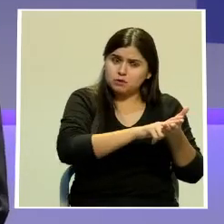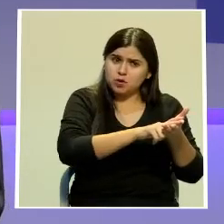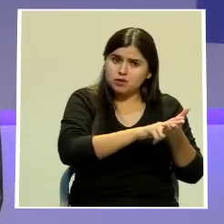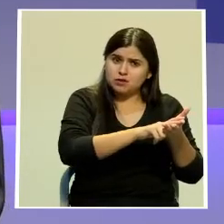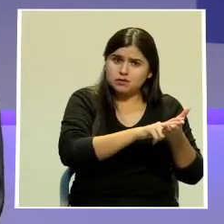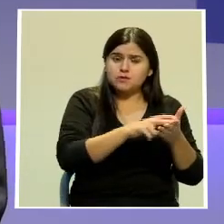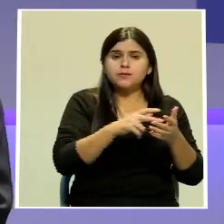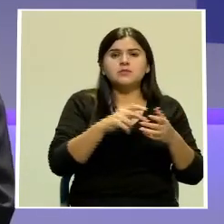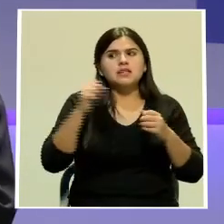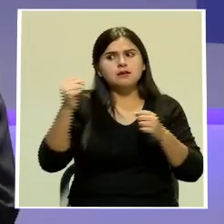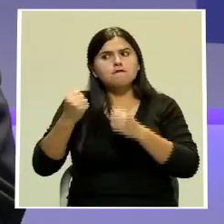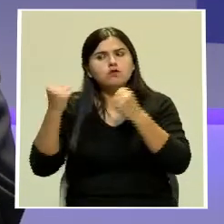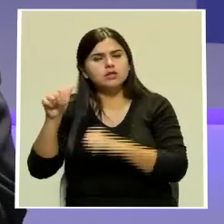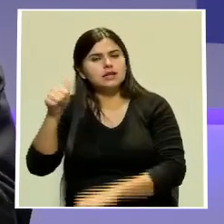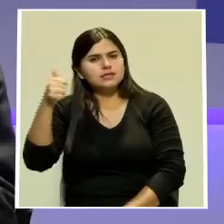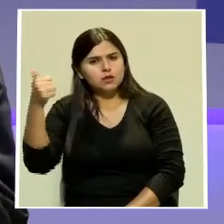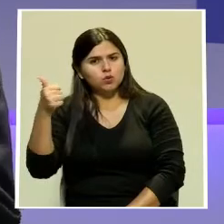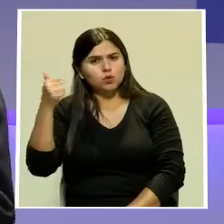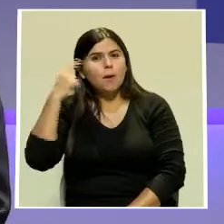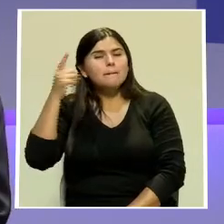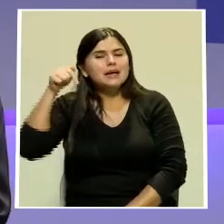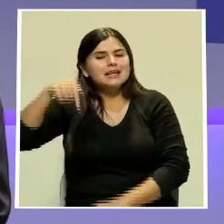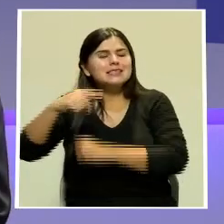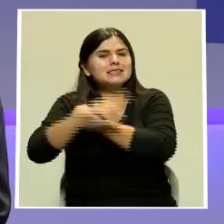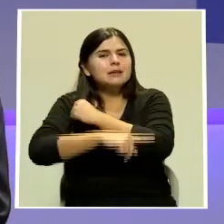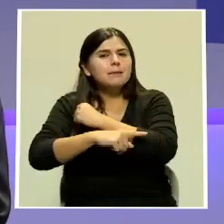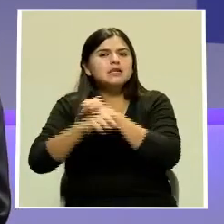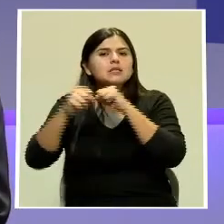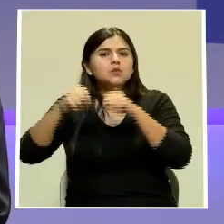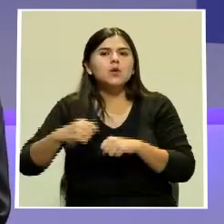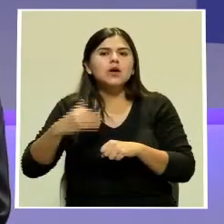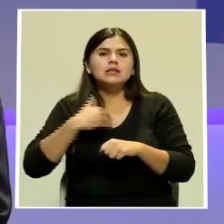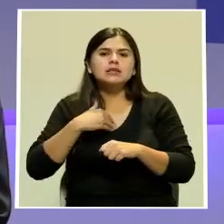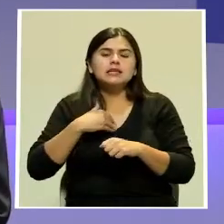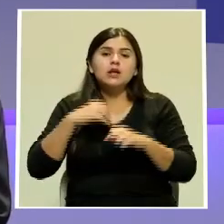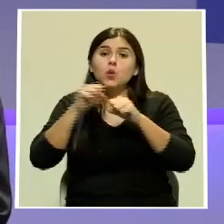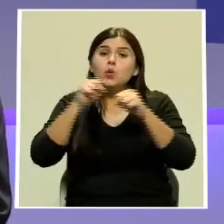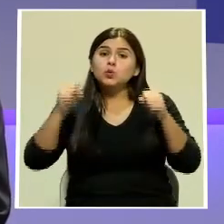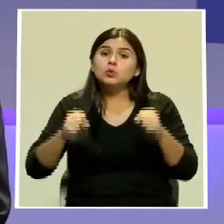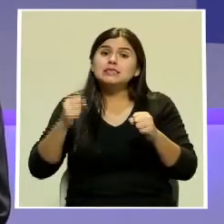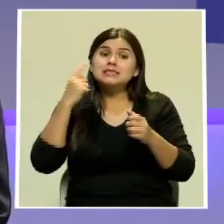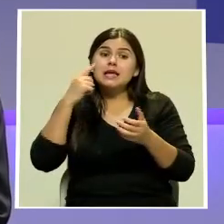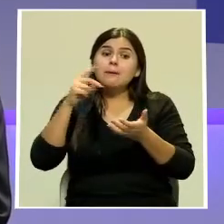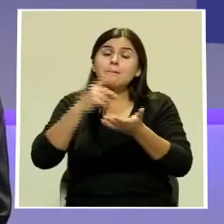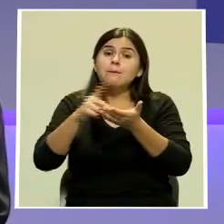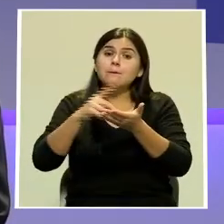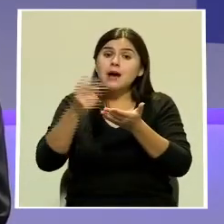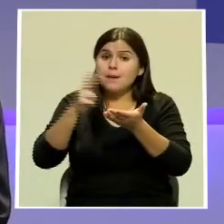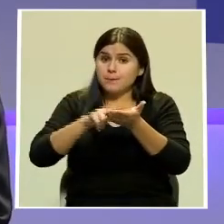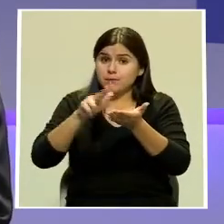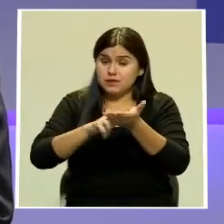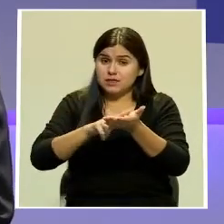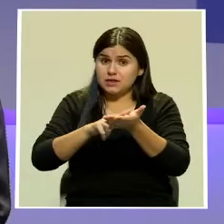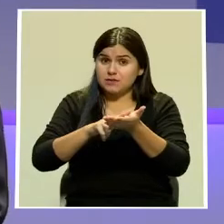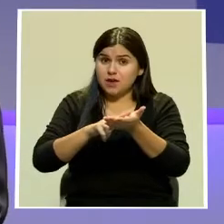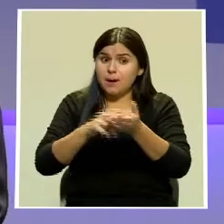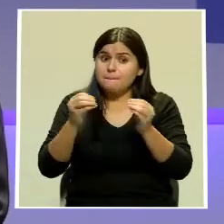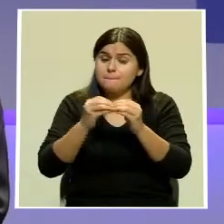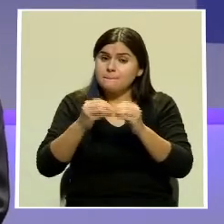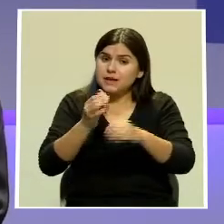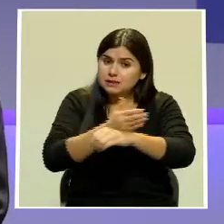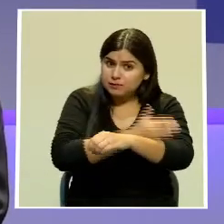y fortalecer otros para que este país pueda tener un sistema tributario más accesible, más progresivo y no tan injusto como está